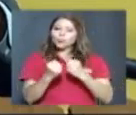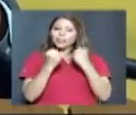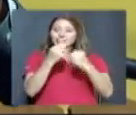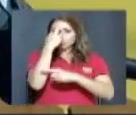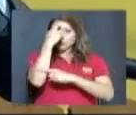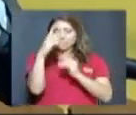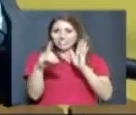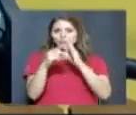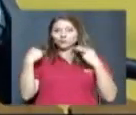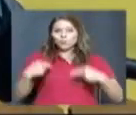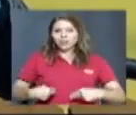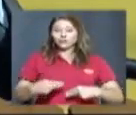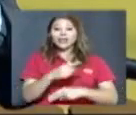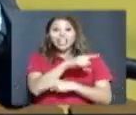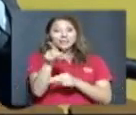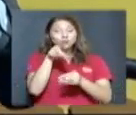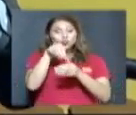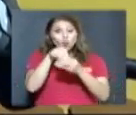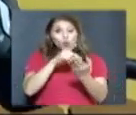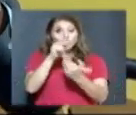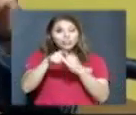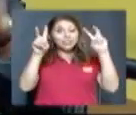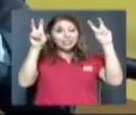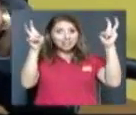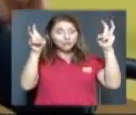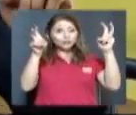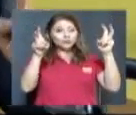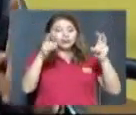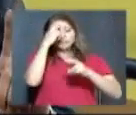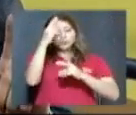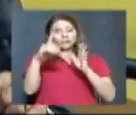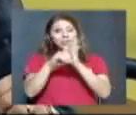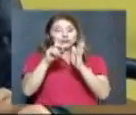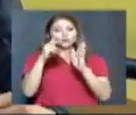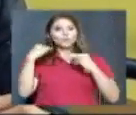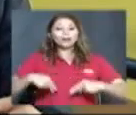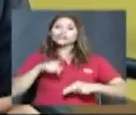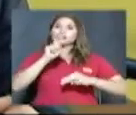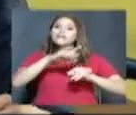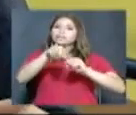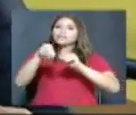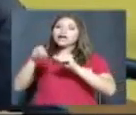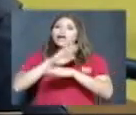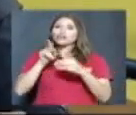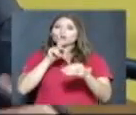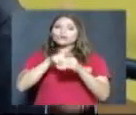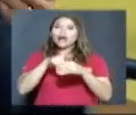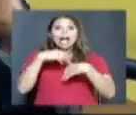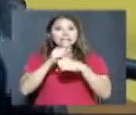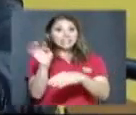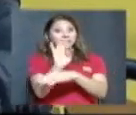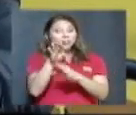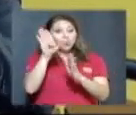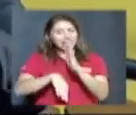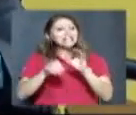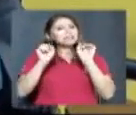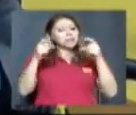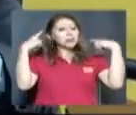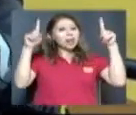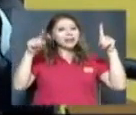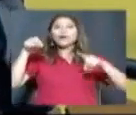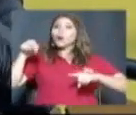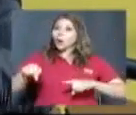derechos humanos. Esos contenidos respetuosos de derechos humanos tienen que sumar a todos los actores. Hacer televisión barata es posible, y hoy lo pusieron